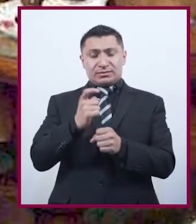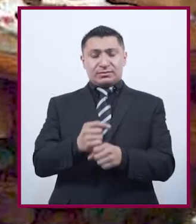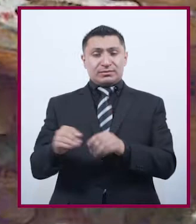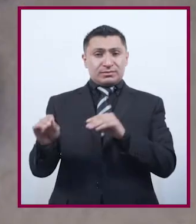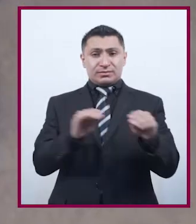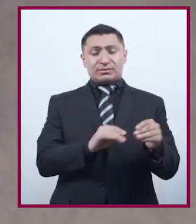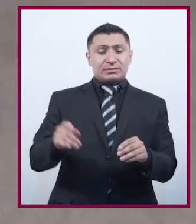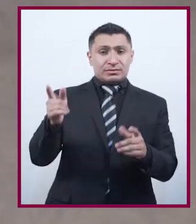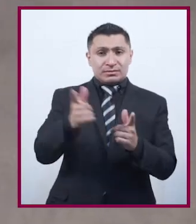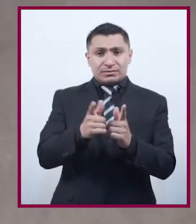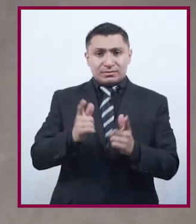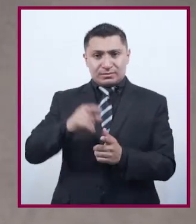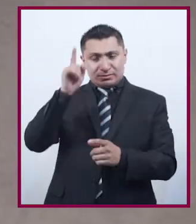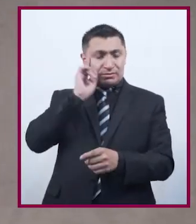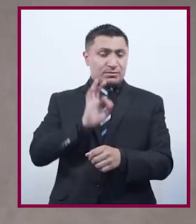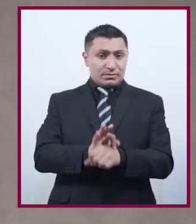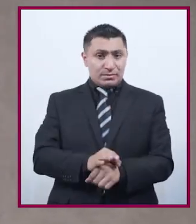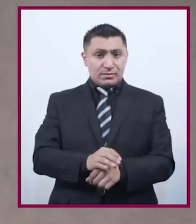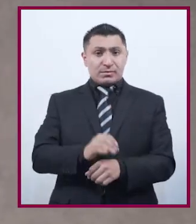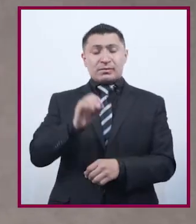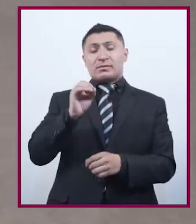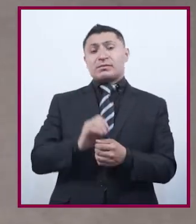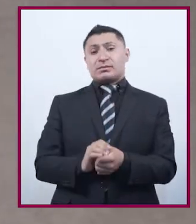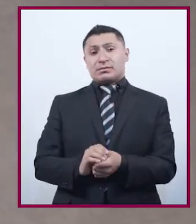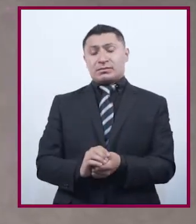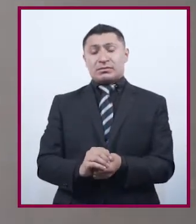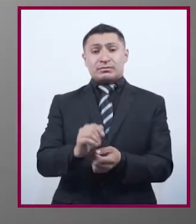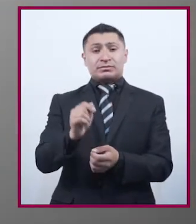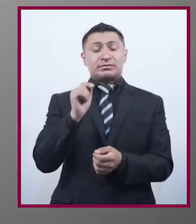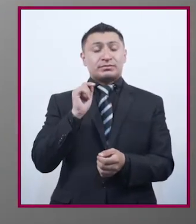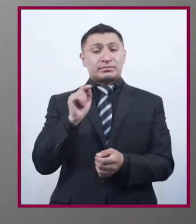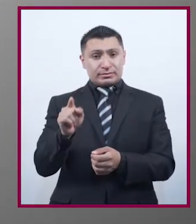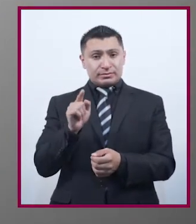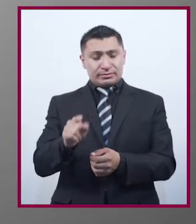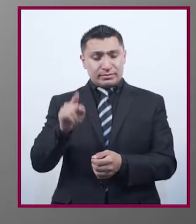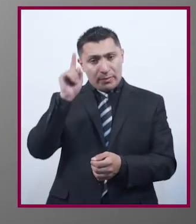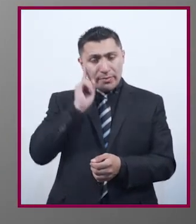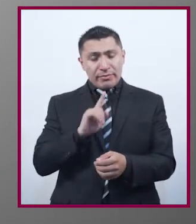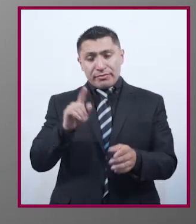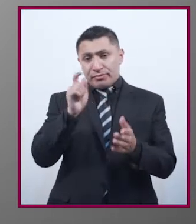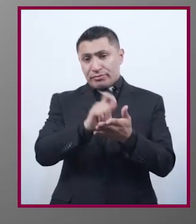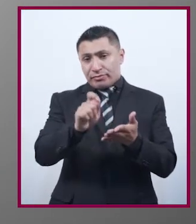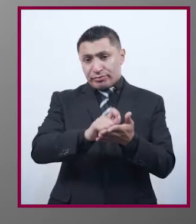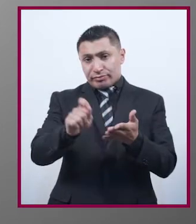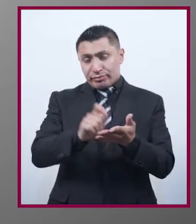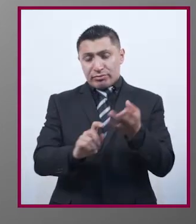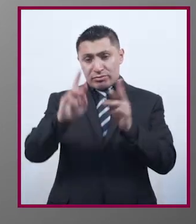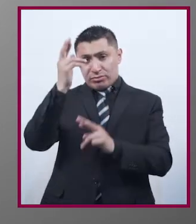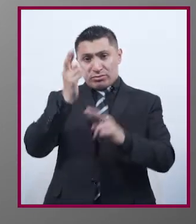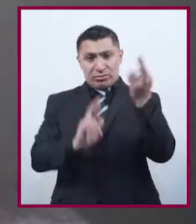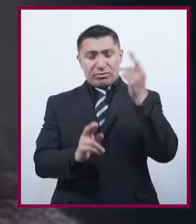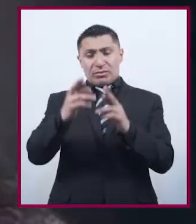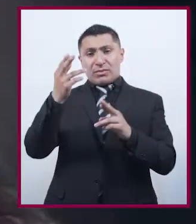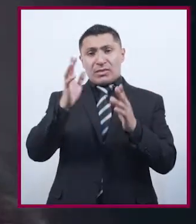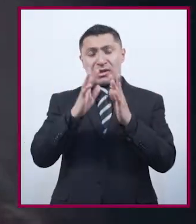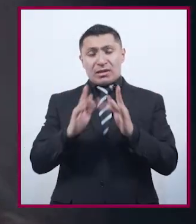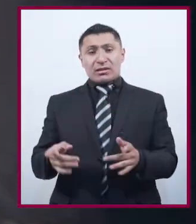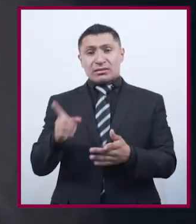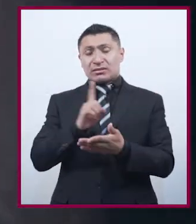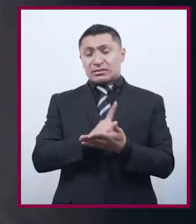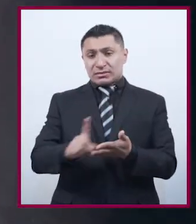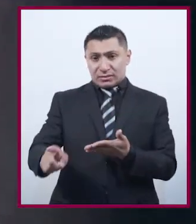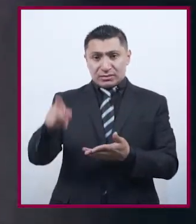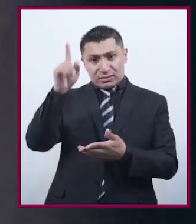feminismo. Se trata de Olympe de Gouges, quien, replicando el texto de la Revolución Francesa, escribe Los derechos